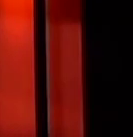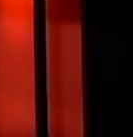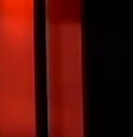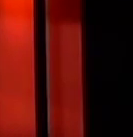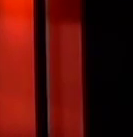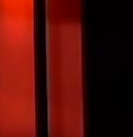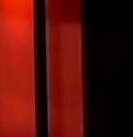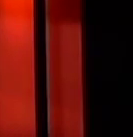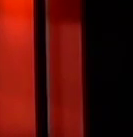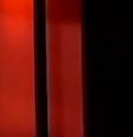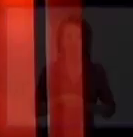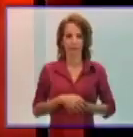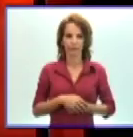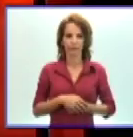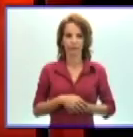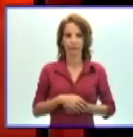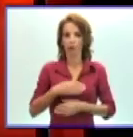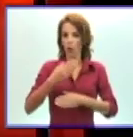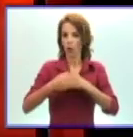Bueno, los fenómenos